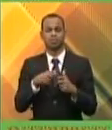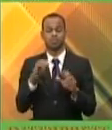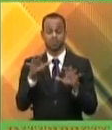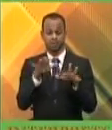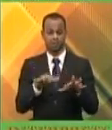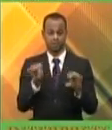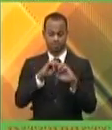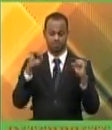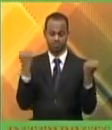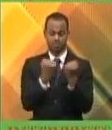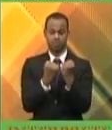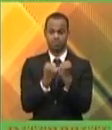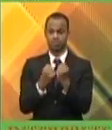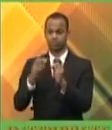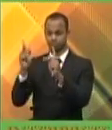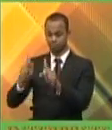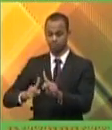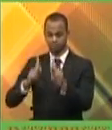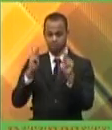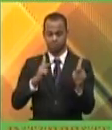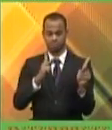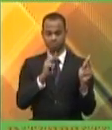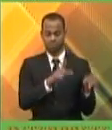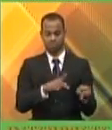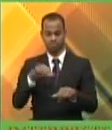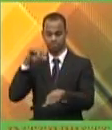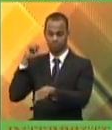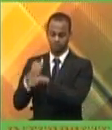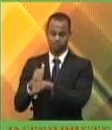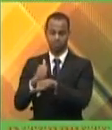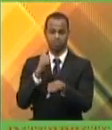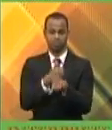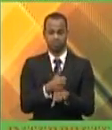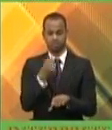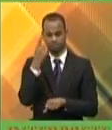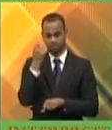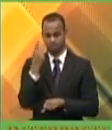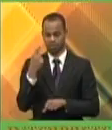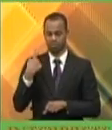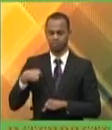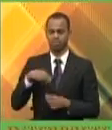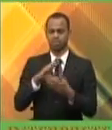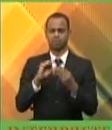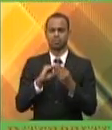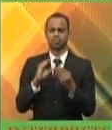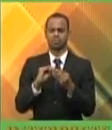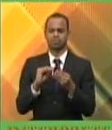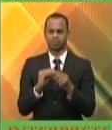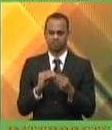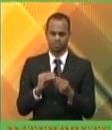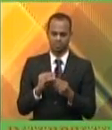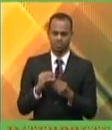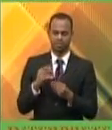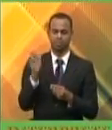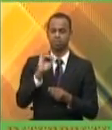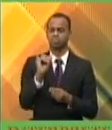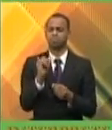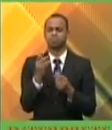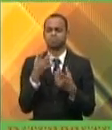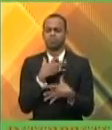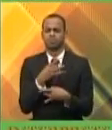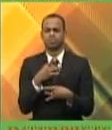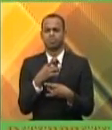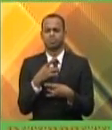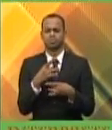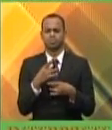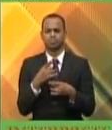sociedad a los seres humanos por eso a mí me gusta el enfoque constructivista des constructivista también porque